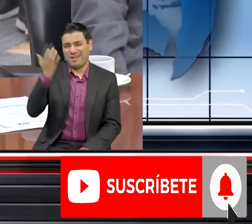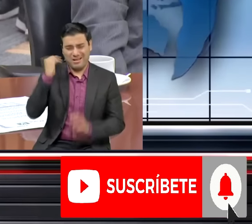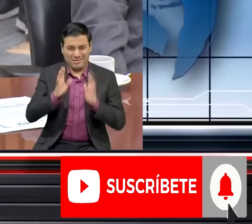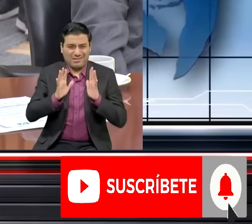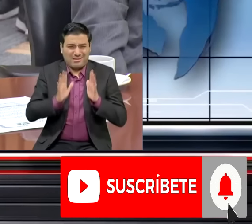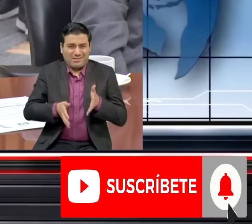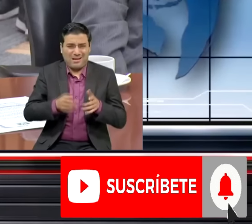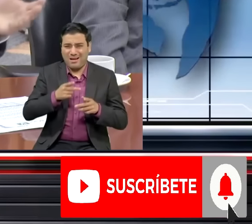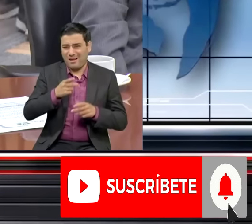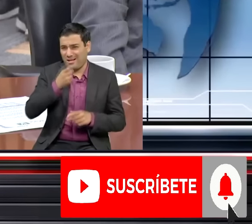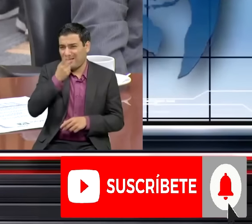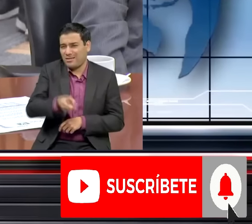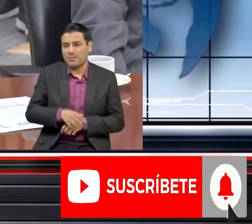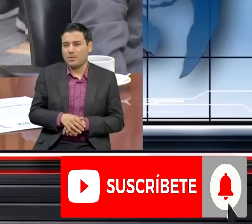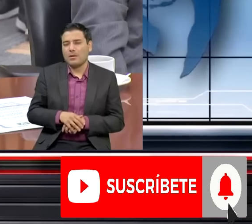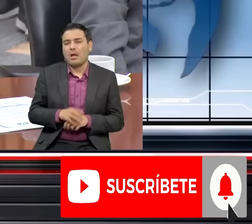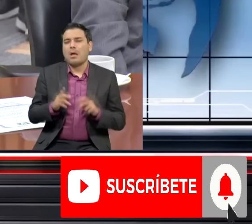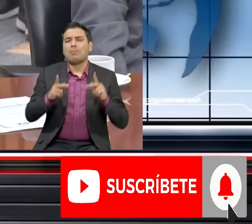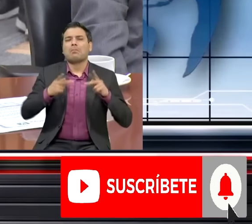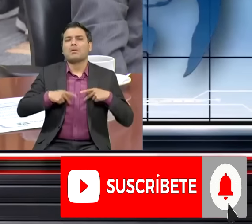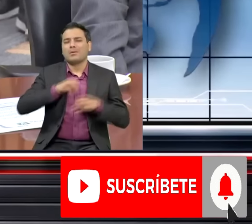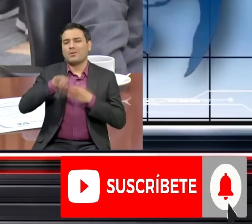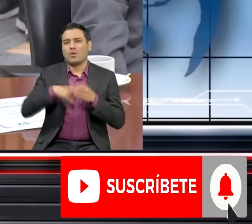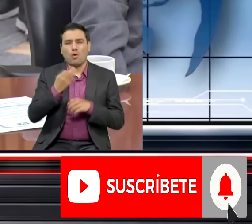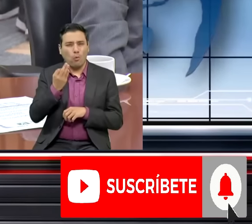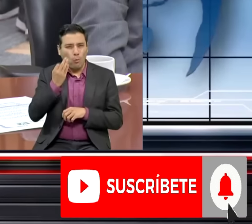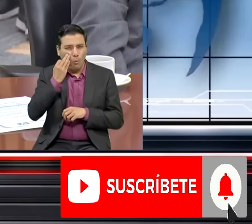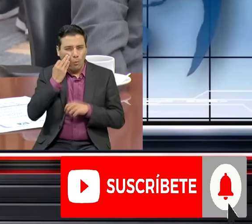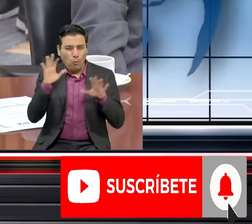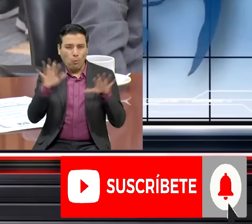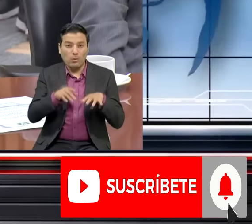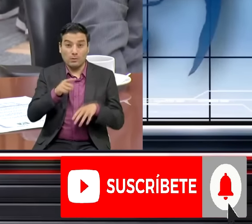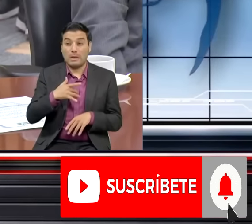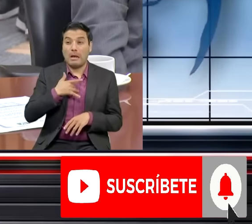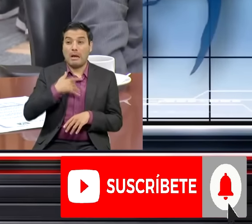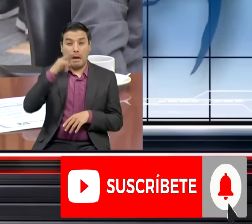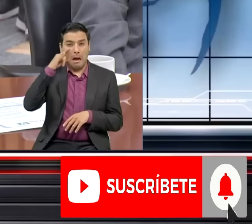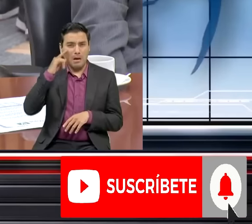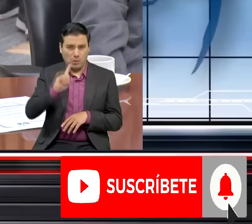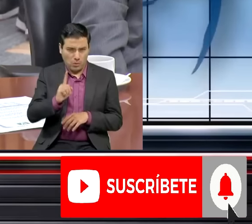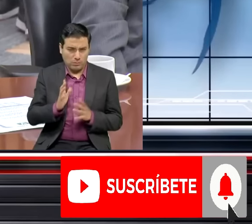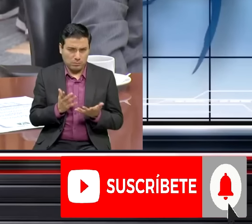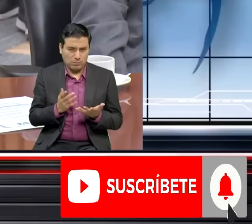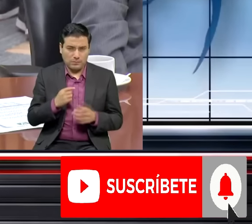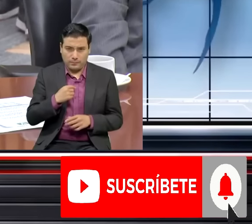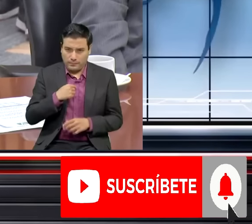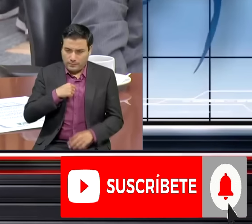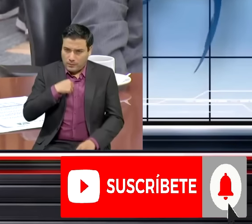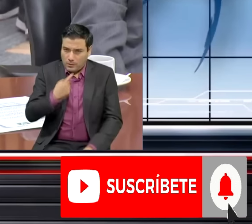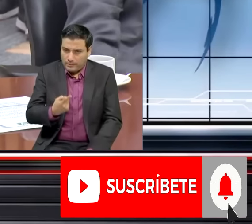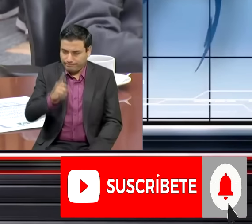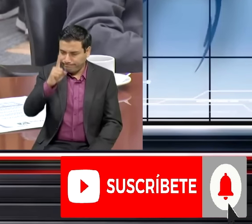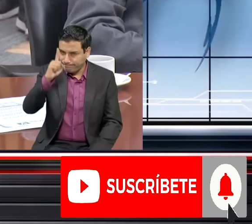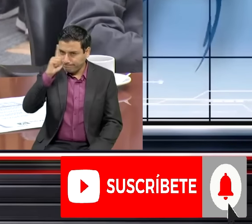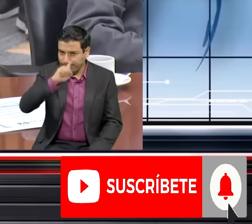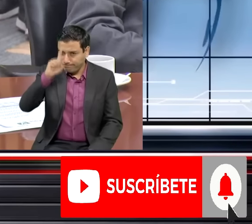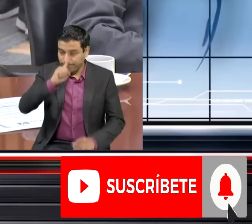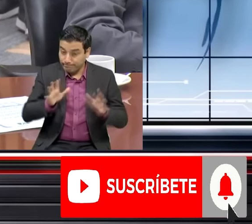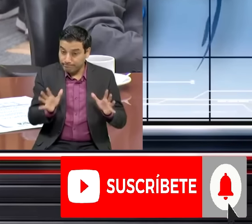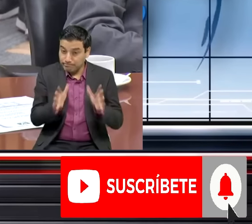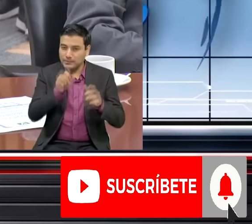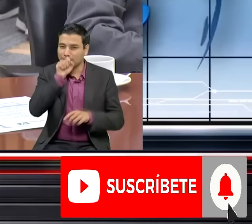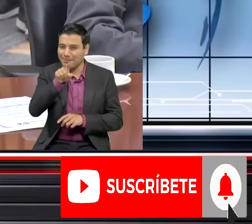pero cualquiera que venga y se siente aquí se percata. Entonces, no lo tome mal que se le diga esas acciones, más bien yo le sugeriría o le exhortaría, así como usted dice que